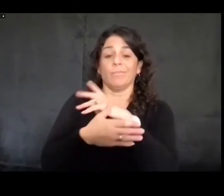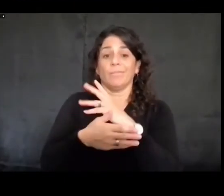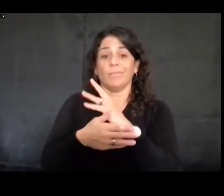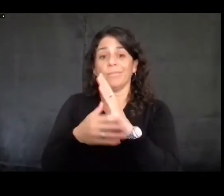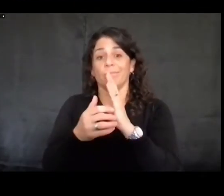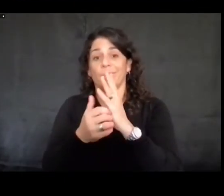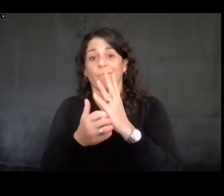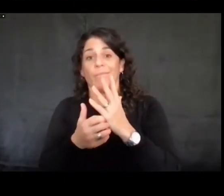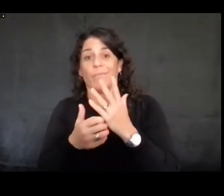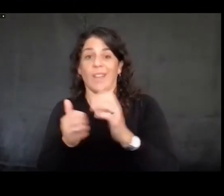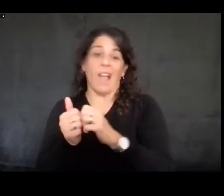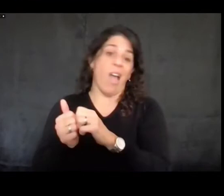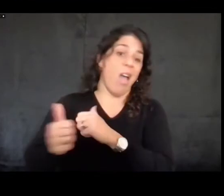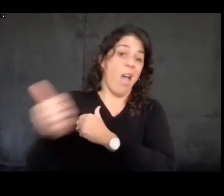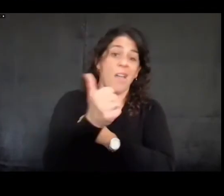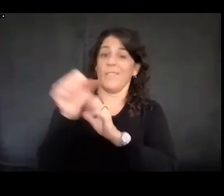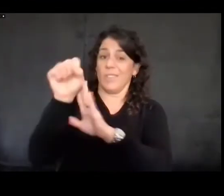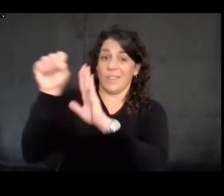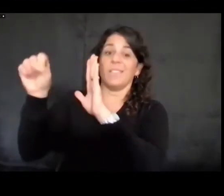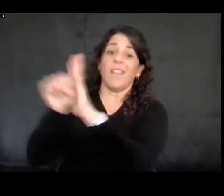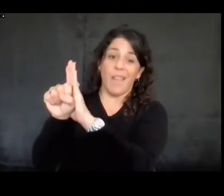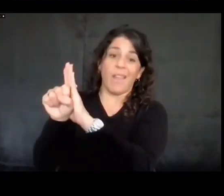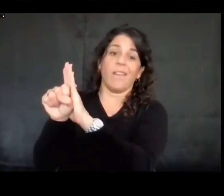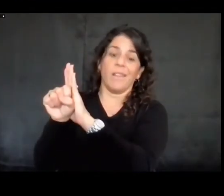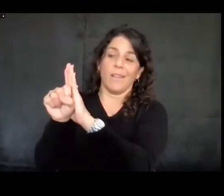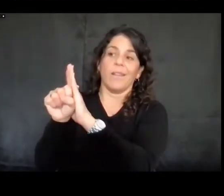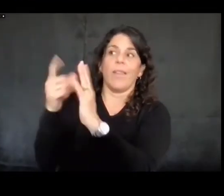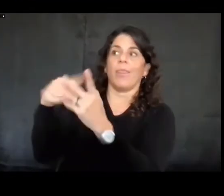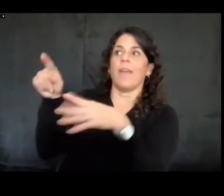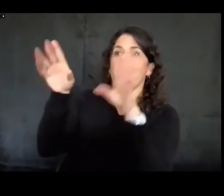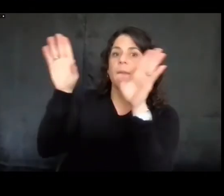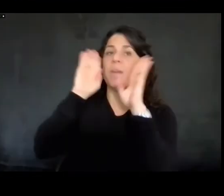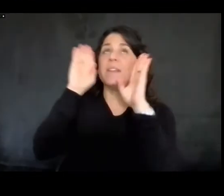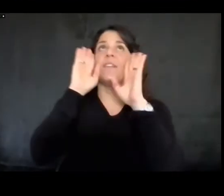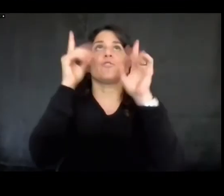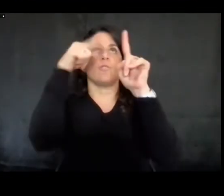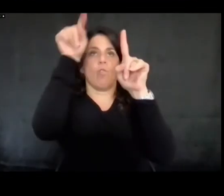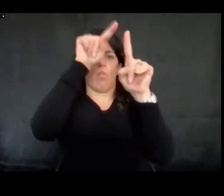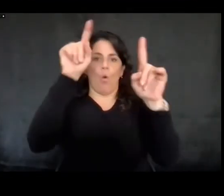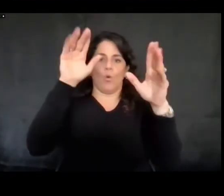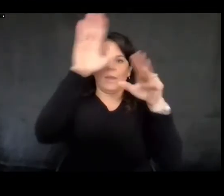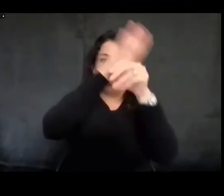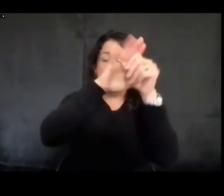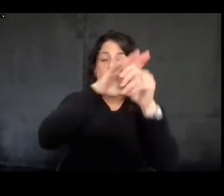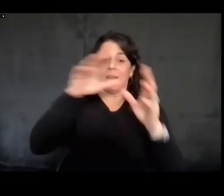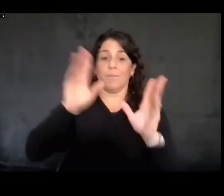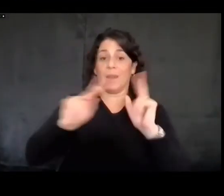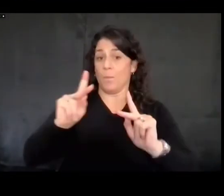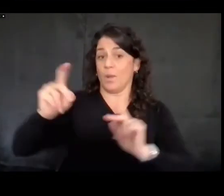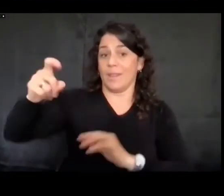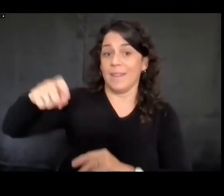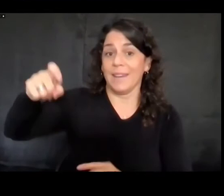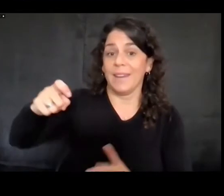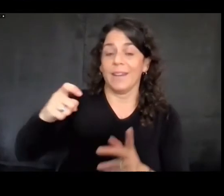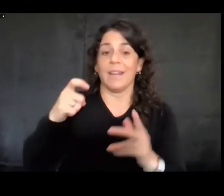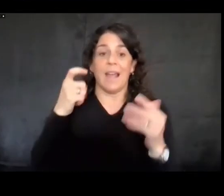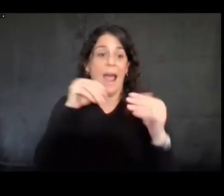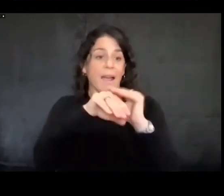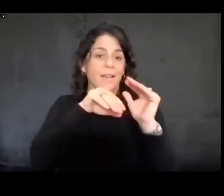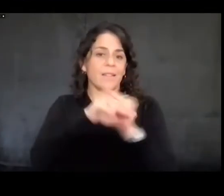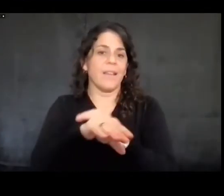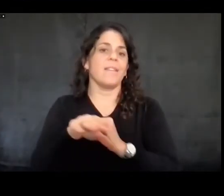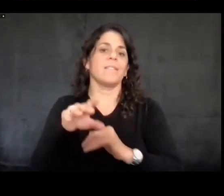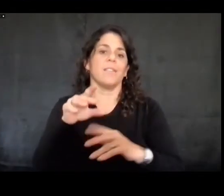más adelantado que el estado con respecto a las áreas de equidad y las necesidades de proveer acceso